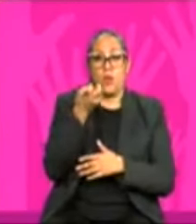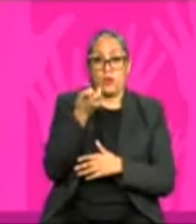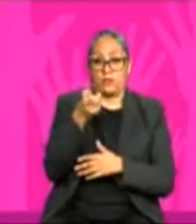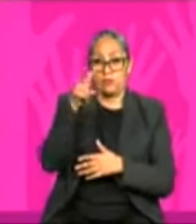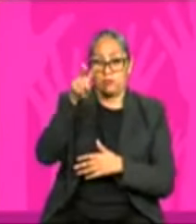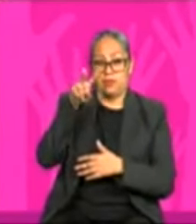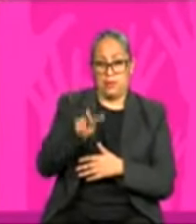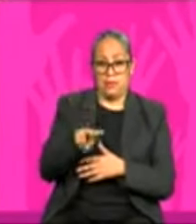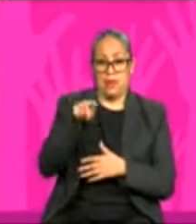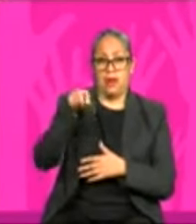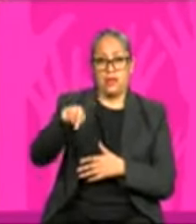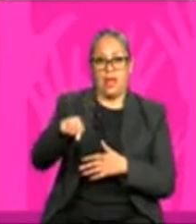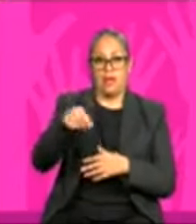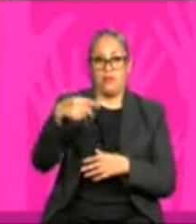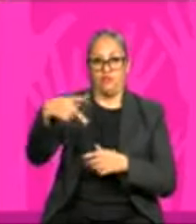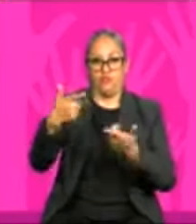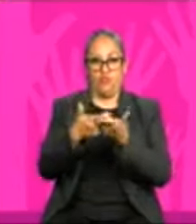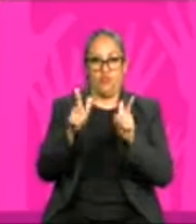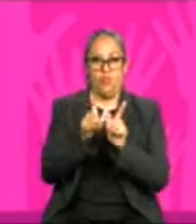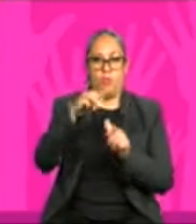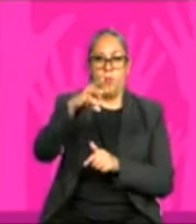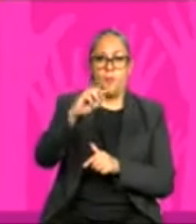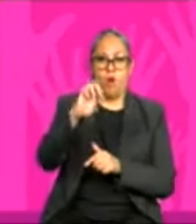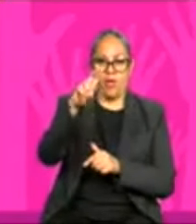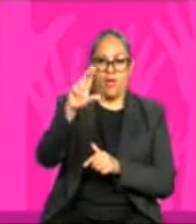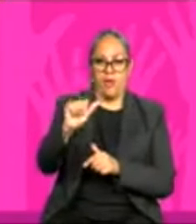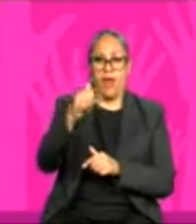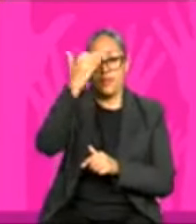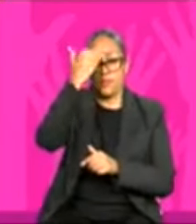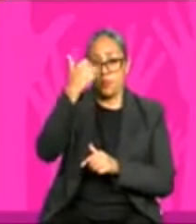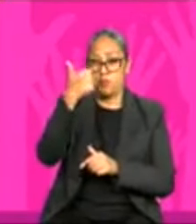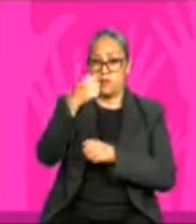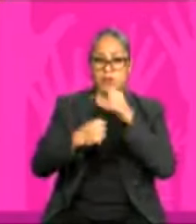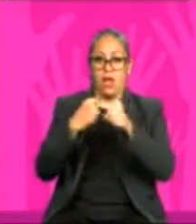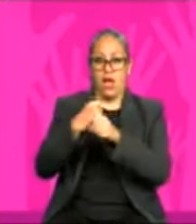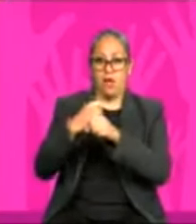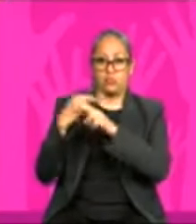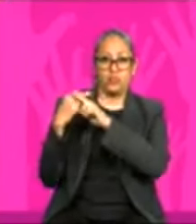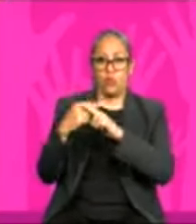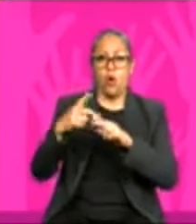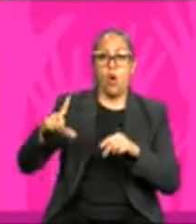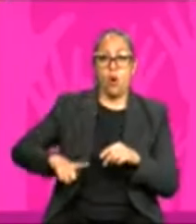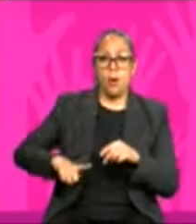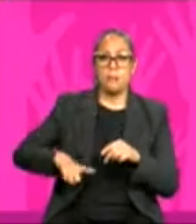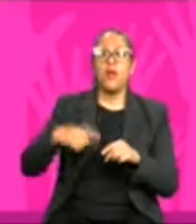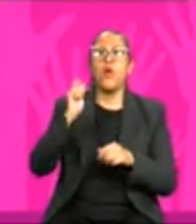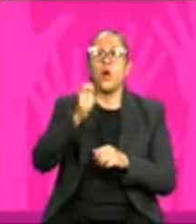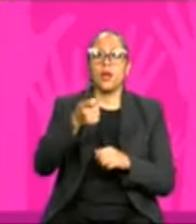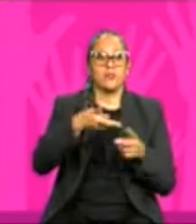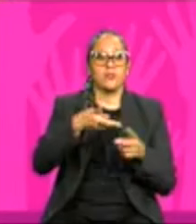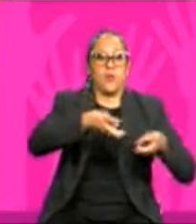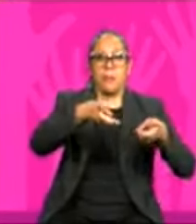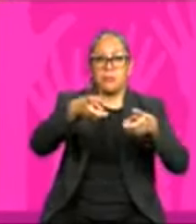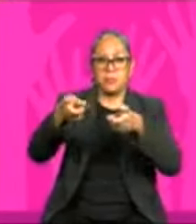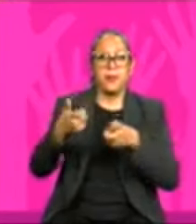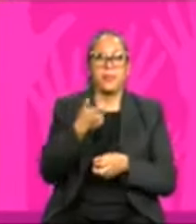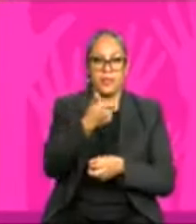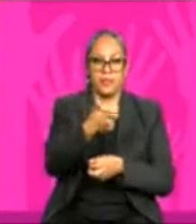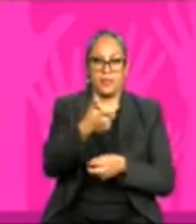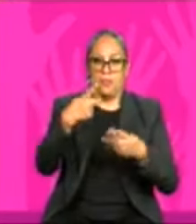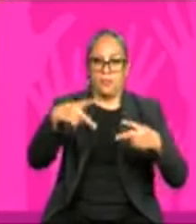de Morena. Sin embargo, en los 6 años de gobierno de Cuauhtémoc Blanco no hicieron más que robarse el dinero de las morelenses. Y